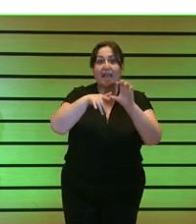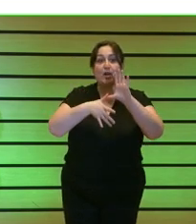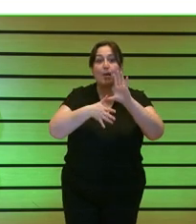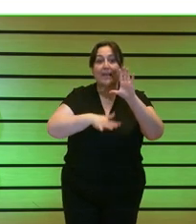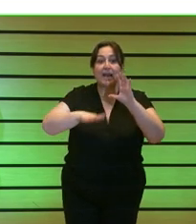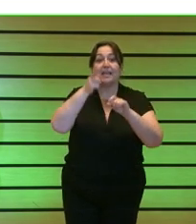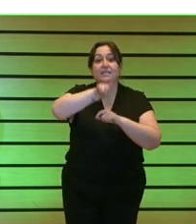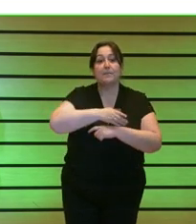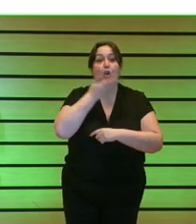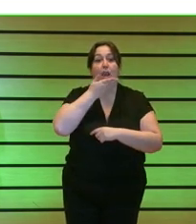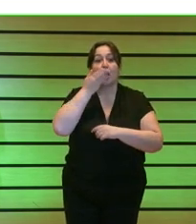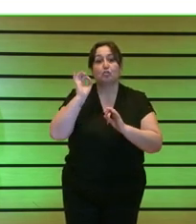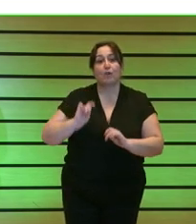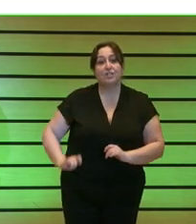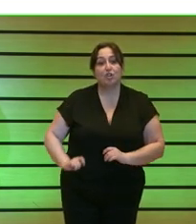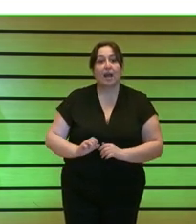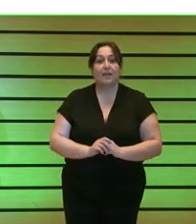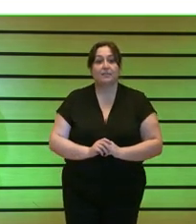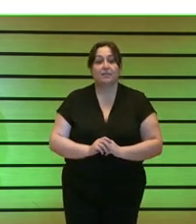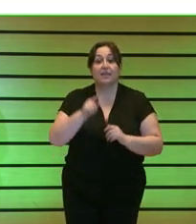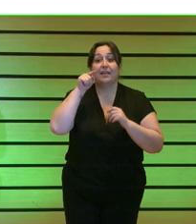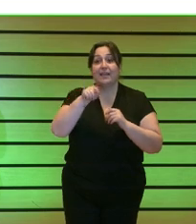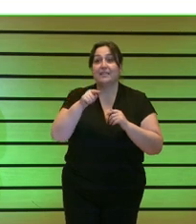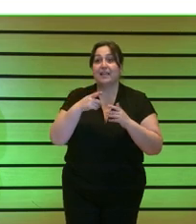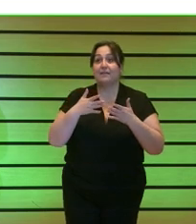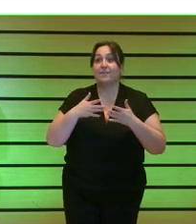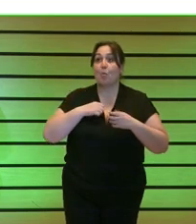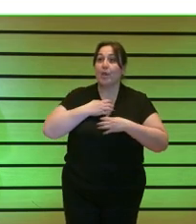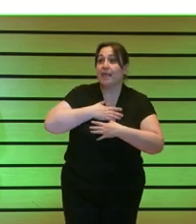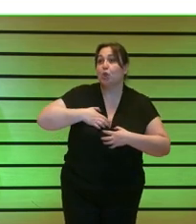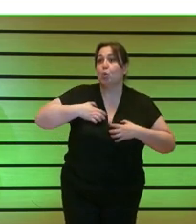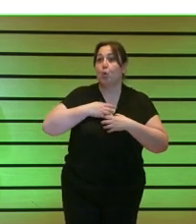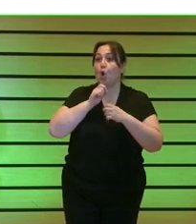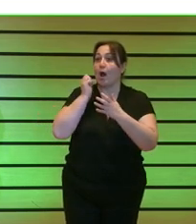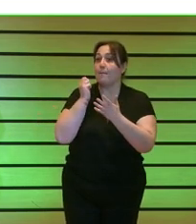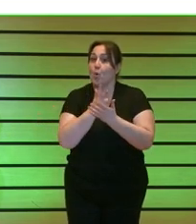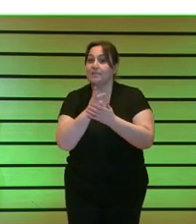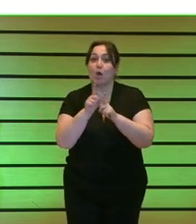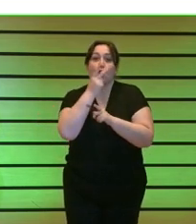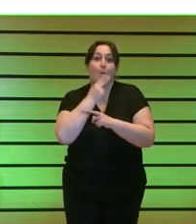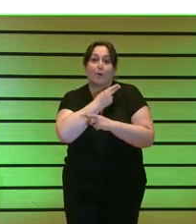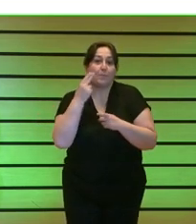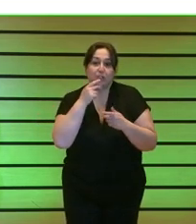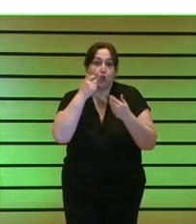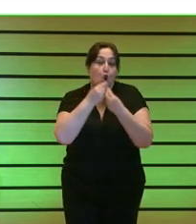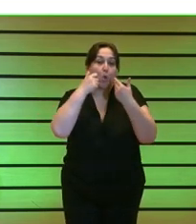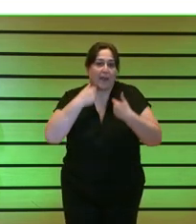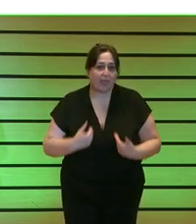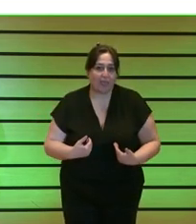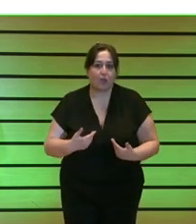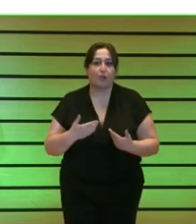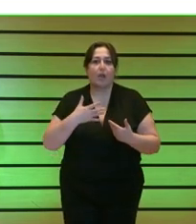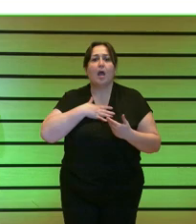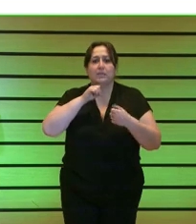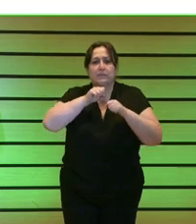colegios profesionales y esta tendencia o esta inquietud o esta apuesta compromiso por la humanización se